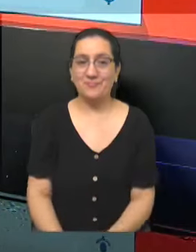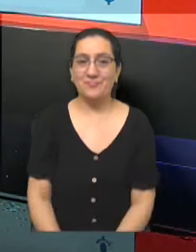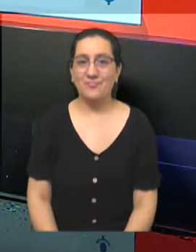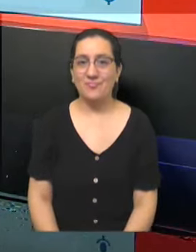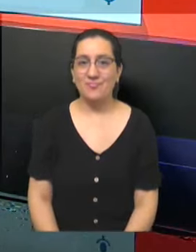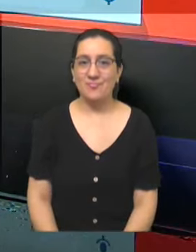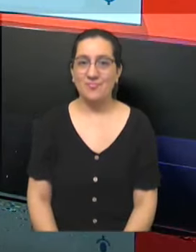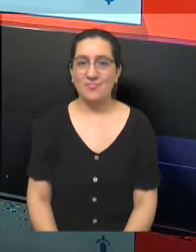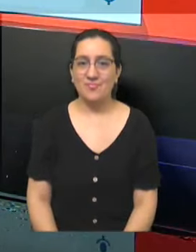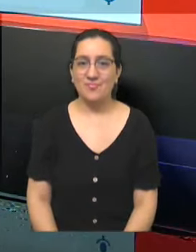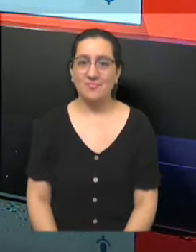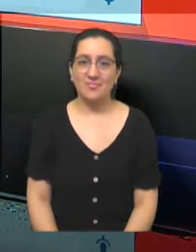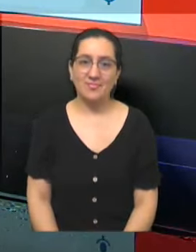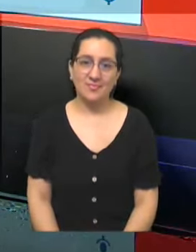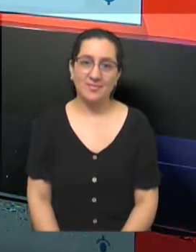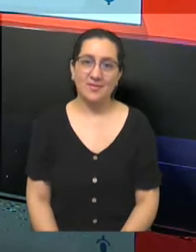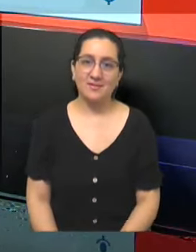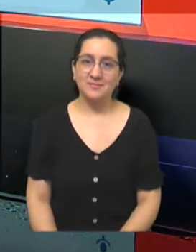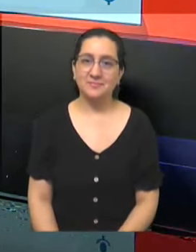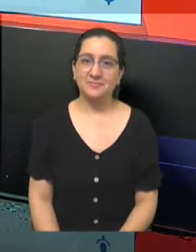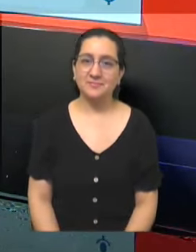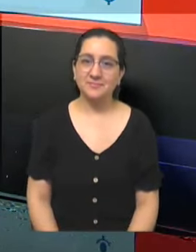que te agendamos y todo, ya te leemos.